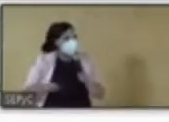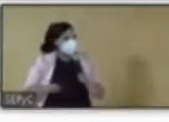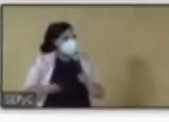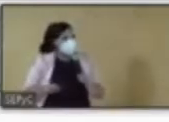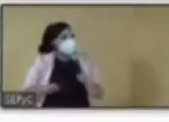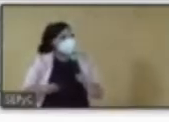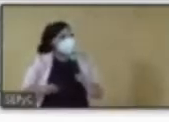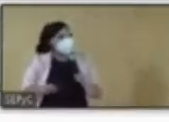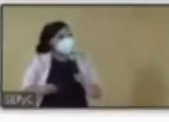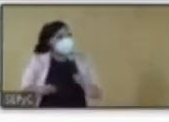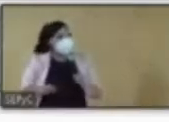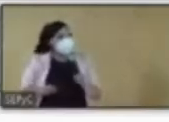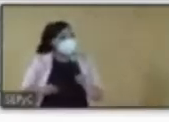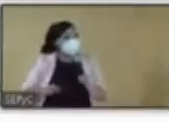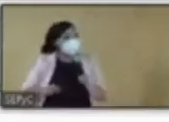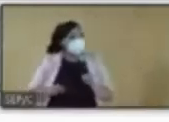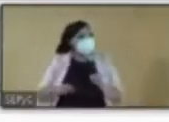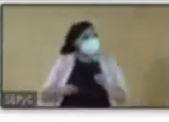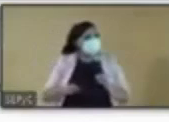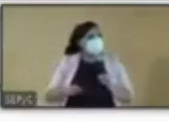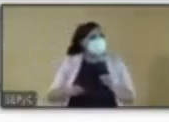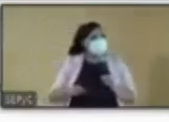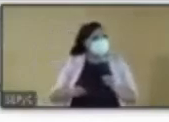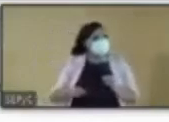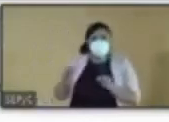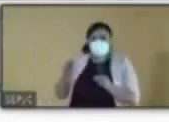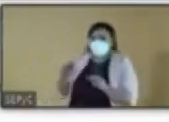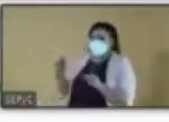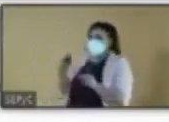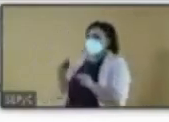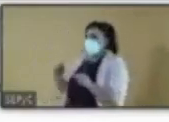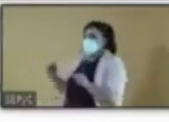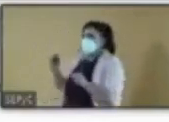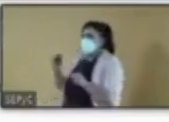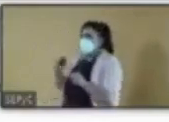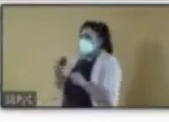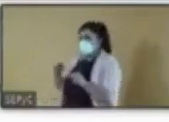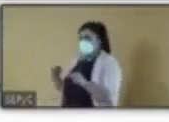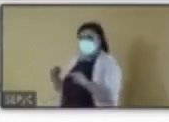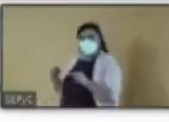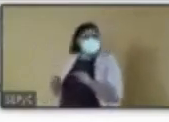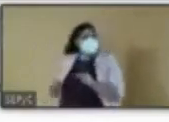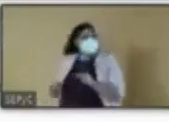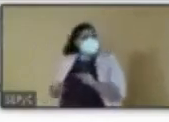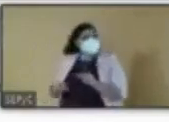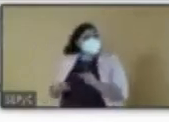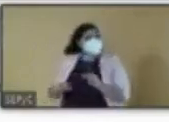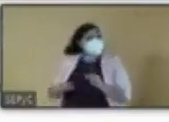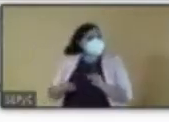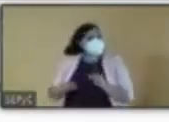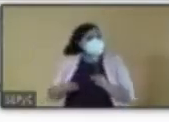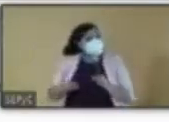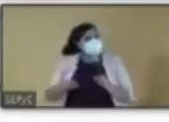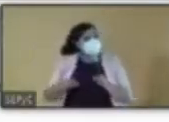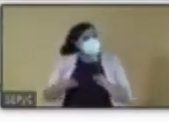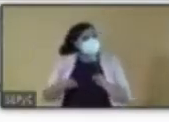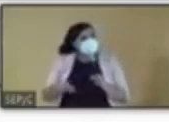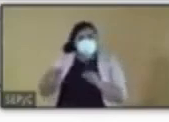Y de igual manera nos arroja el acuse única y exclusivamente de la nota aclaratoria que enviamos y ese es el